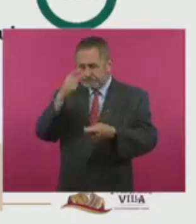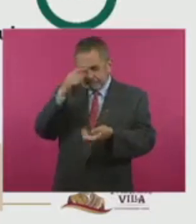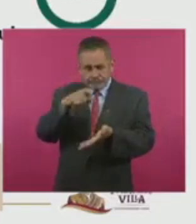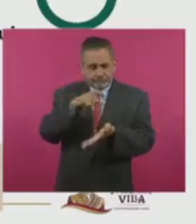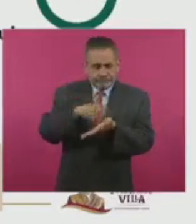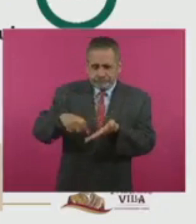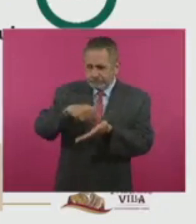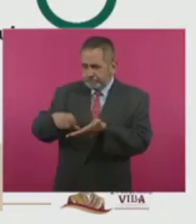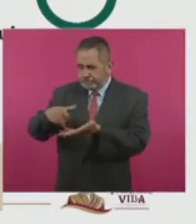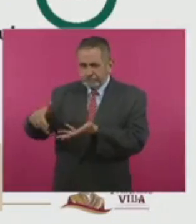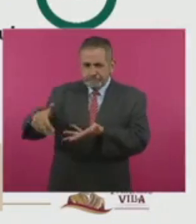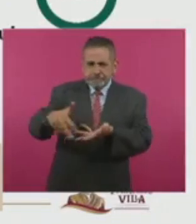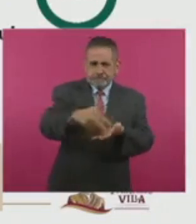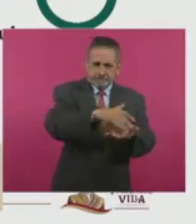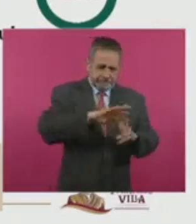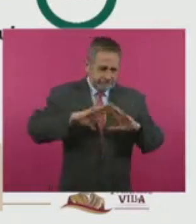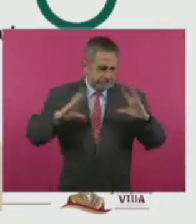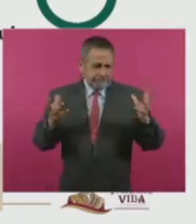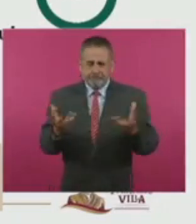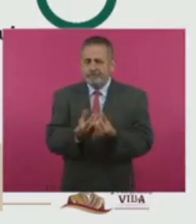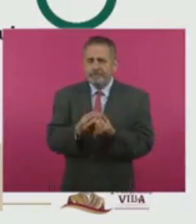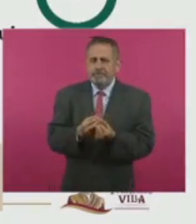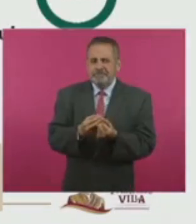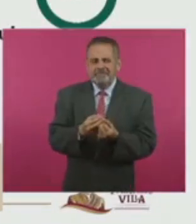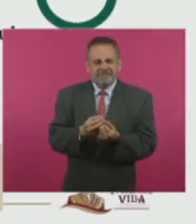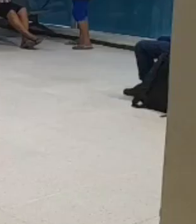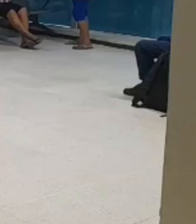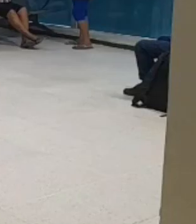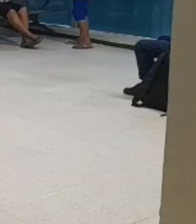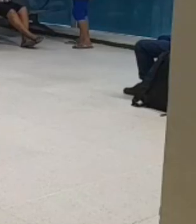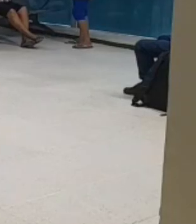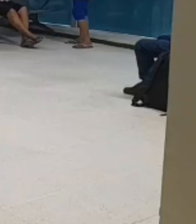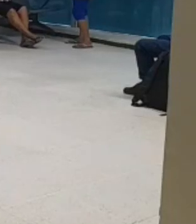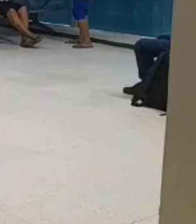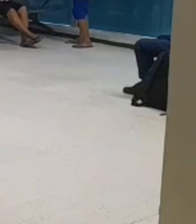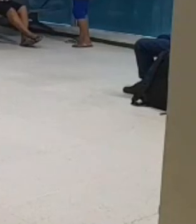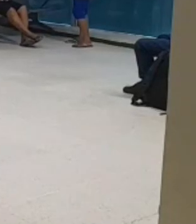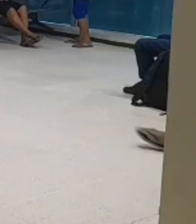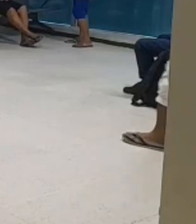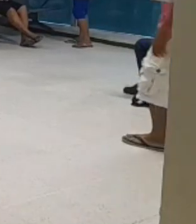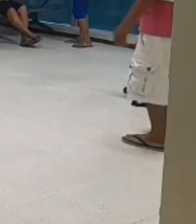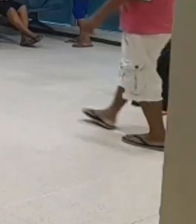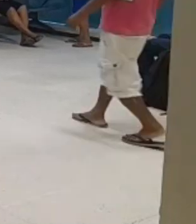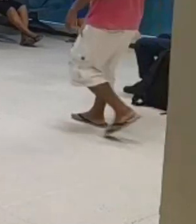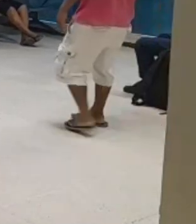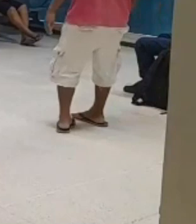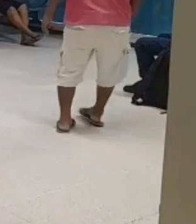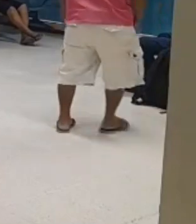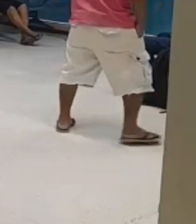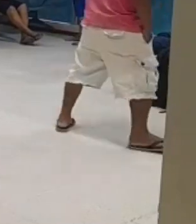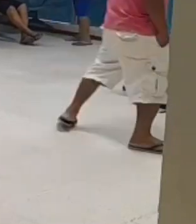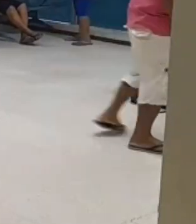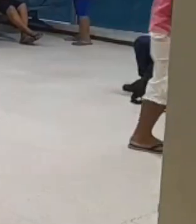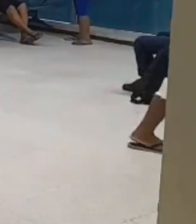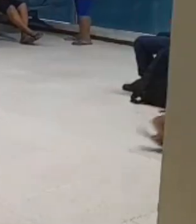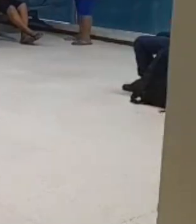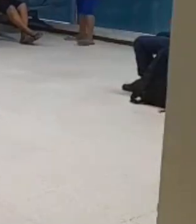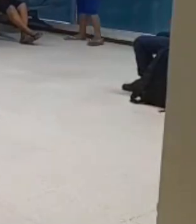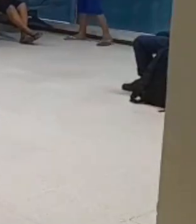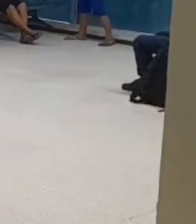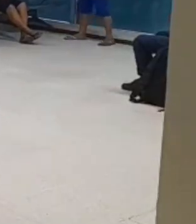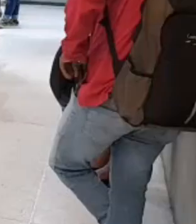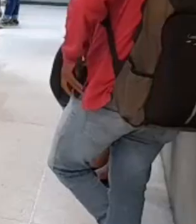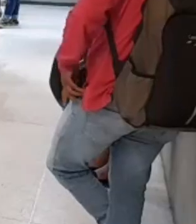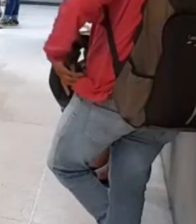dijo que son 368 millones de pesos invertidos en infraestructura de salud para esta entidad y 1250